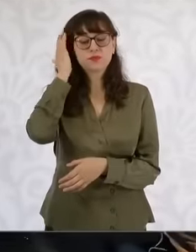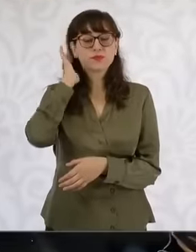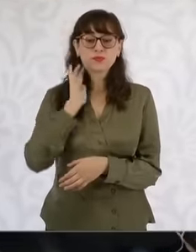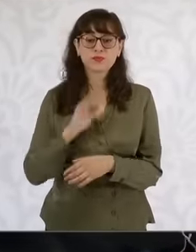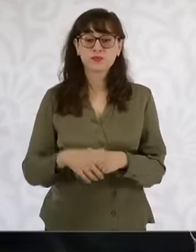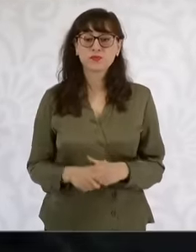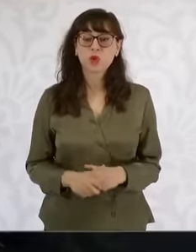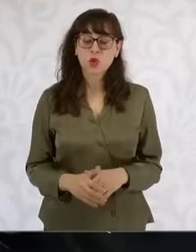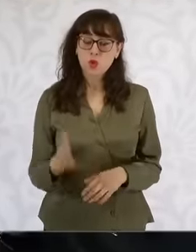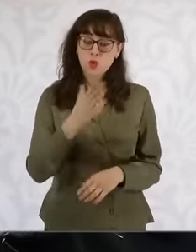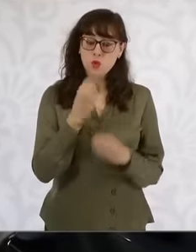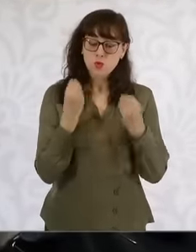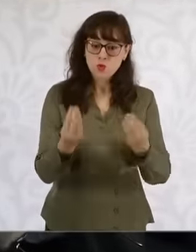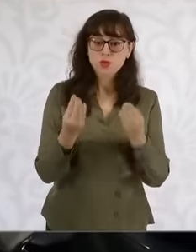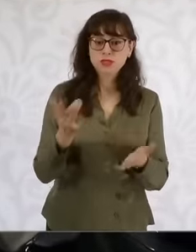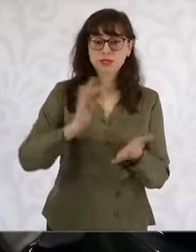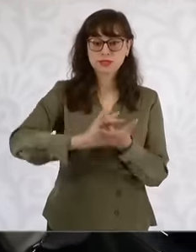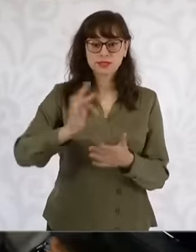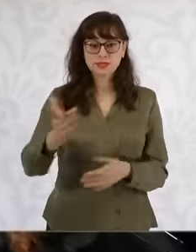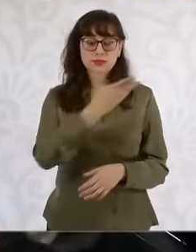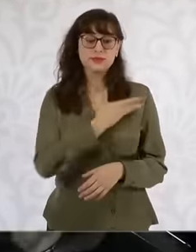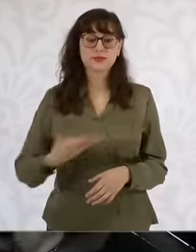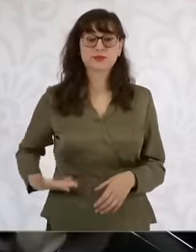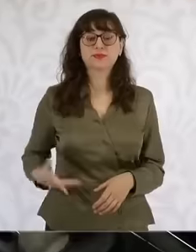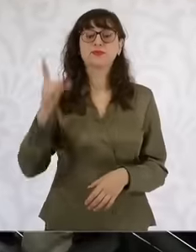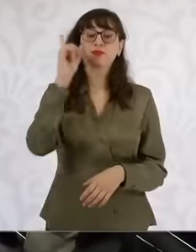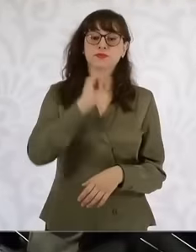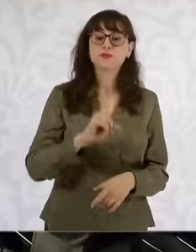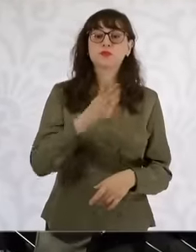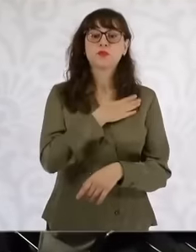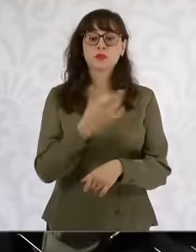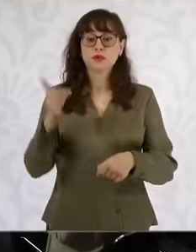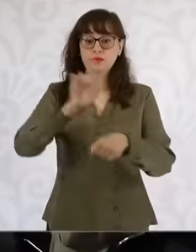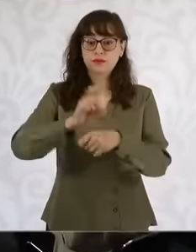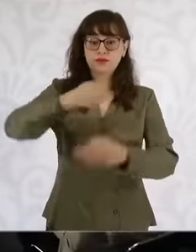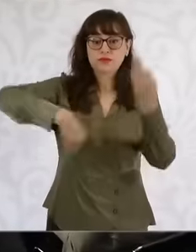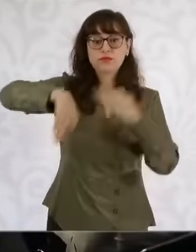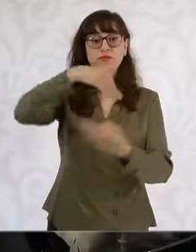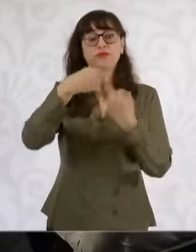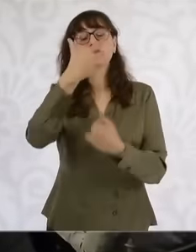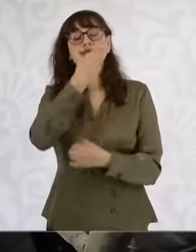Muchas gracias, presidenta. Buenos días a todas y a todos ustedes.